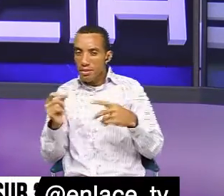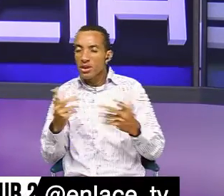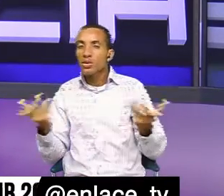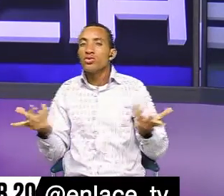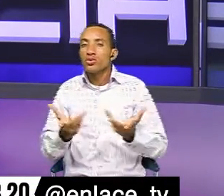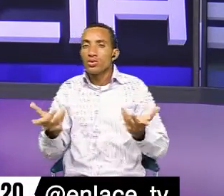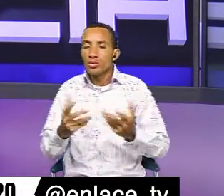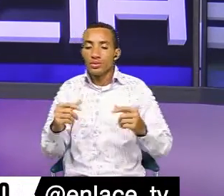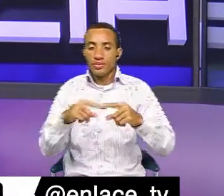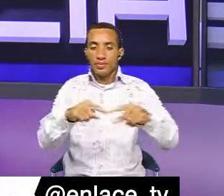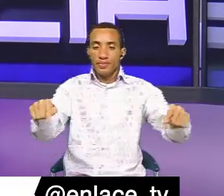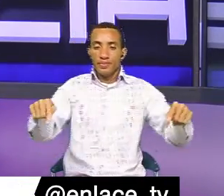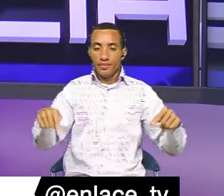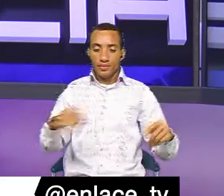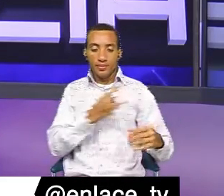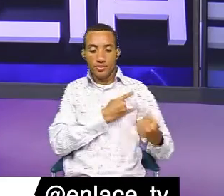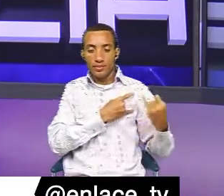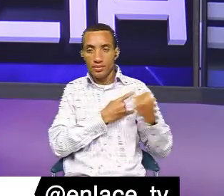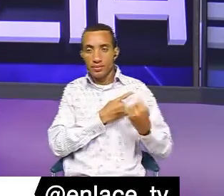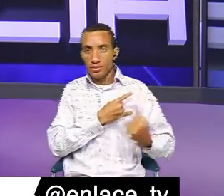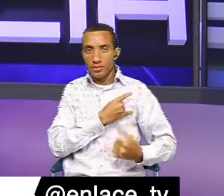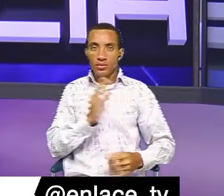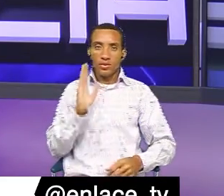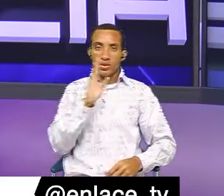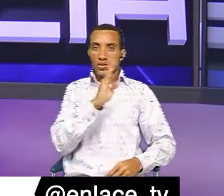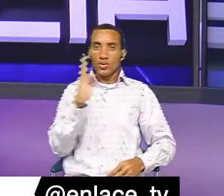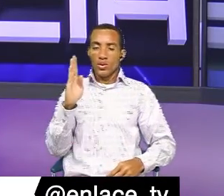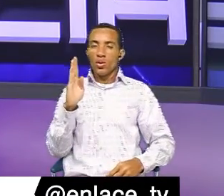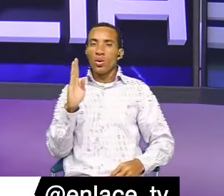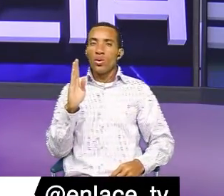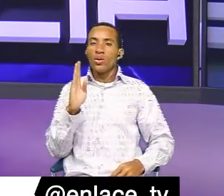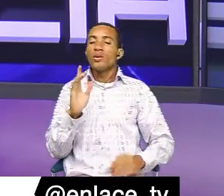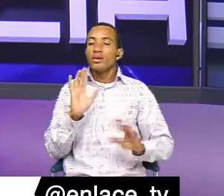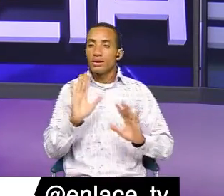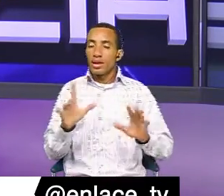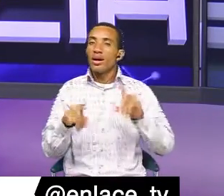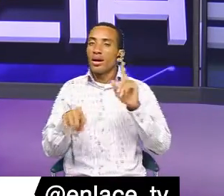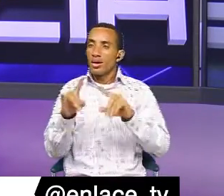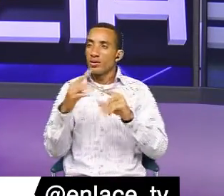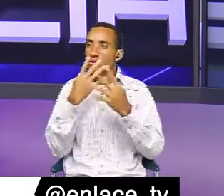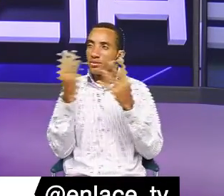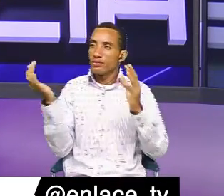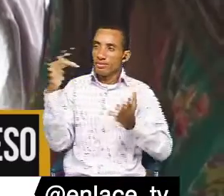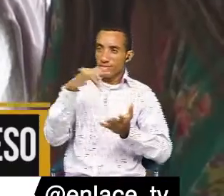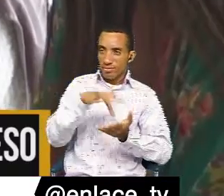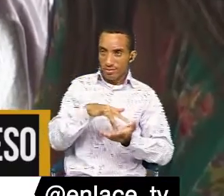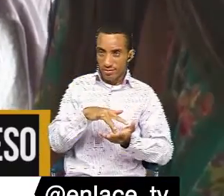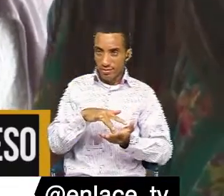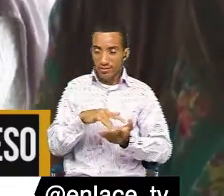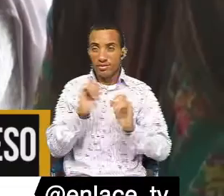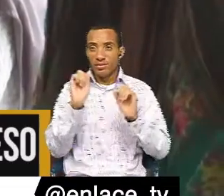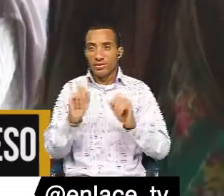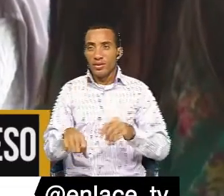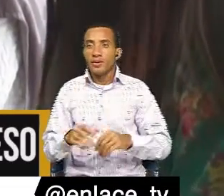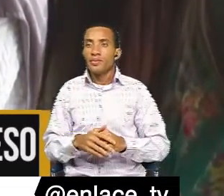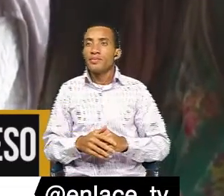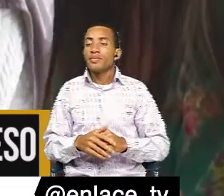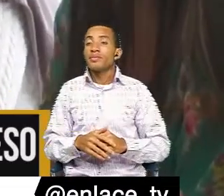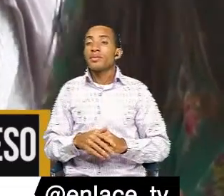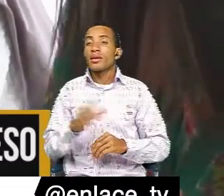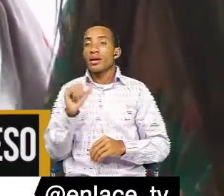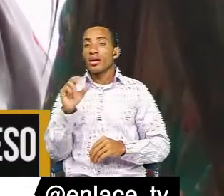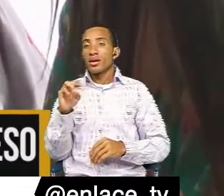Se espera en este espacio la presencia de representantes del Gobierno Nacional, entre otras personalidades. Amparo Chicué, directora